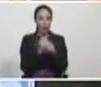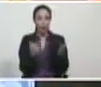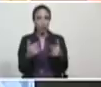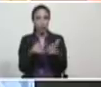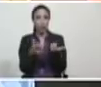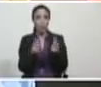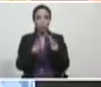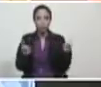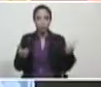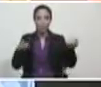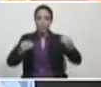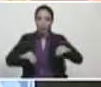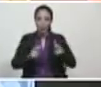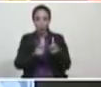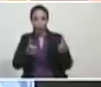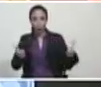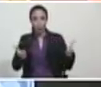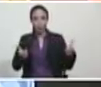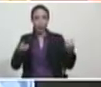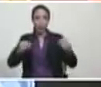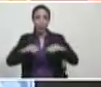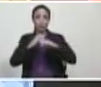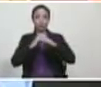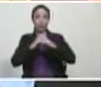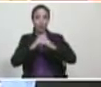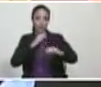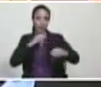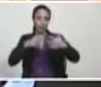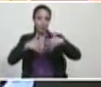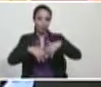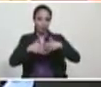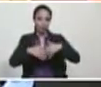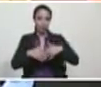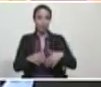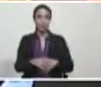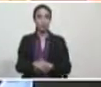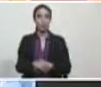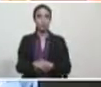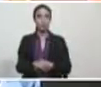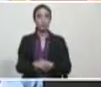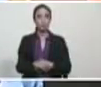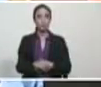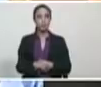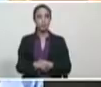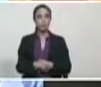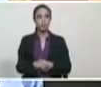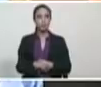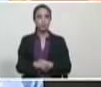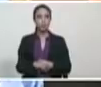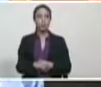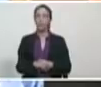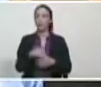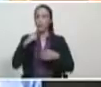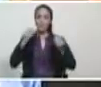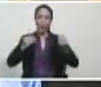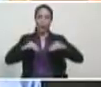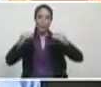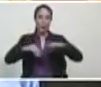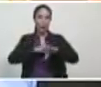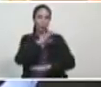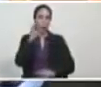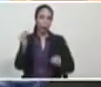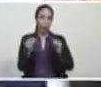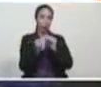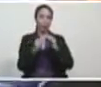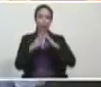ampliación y culminación de la empresa ensambladora y fábrica de autobuses Yutón en Venezuela. Vamos a completar su